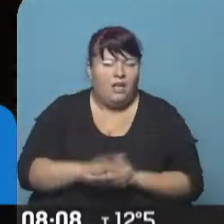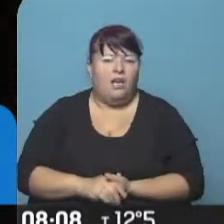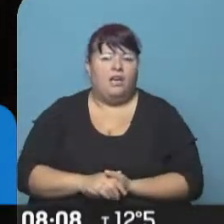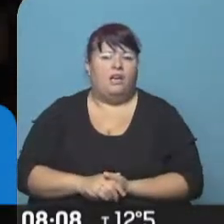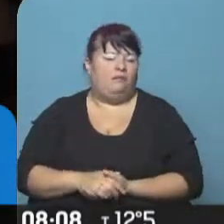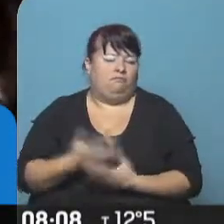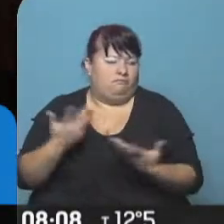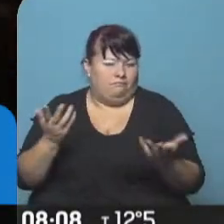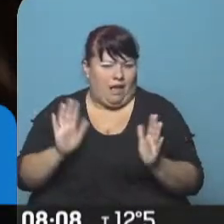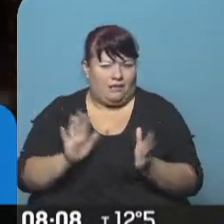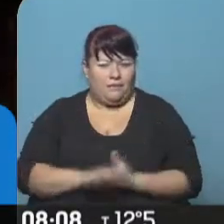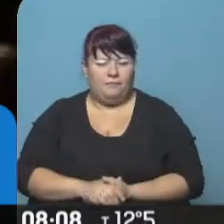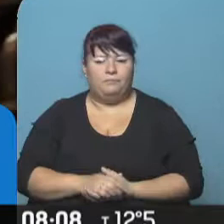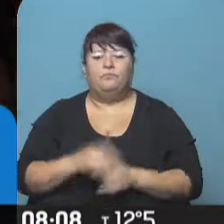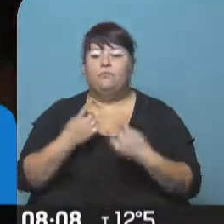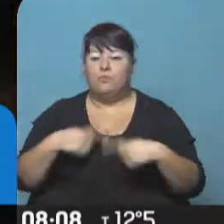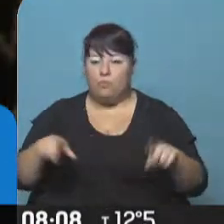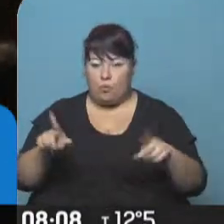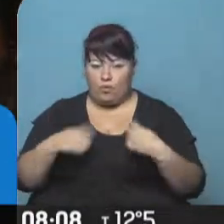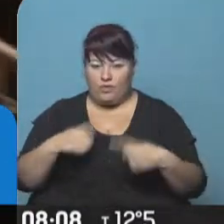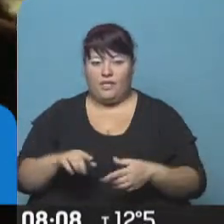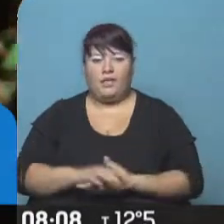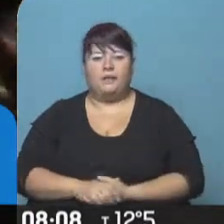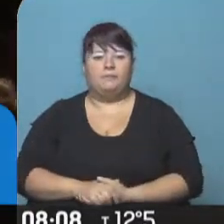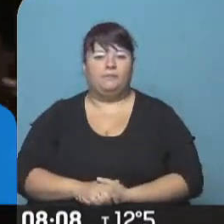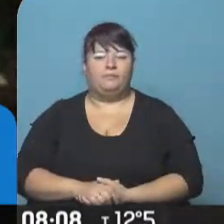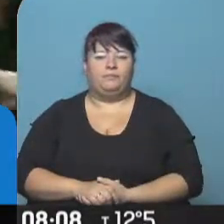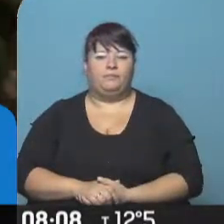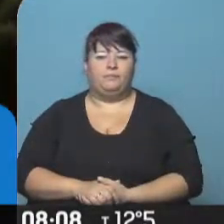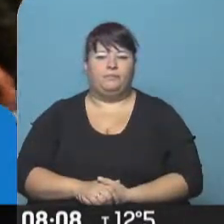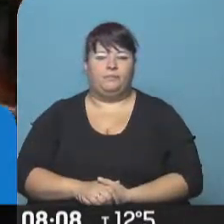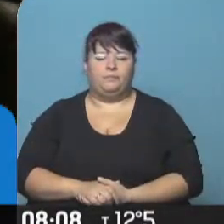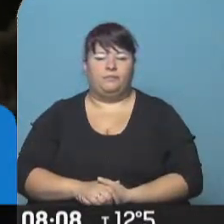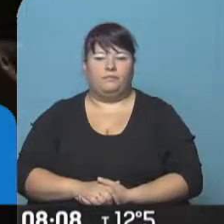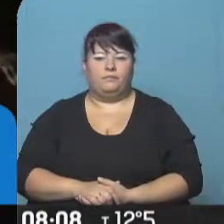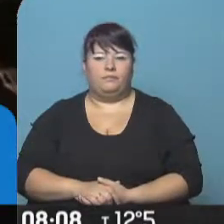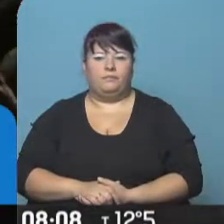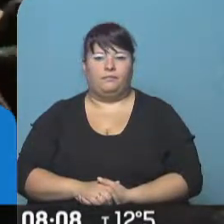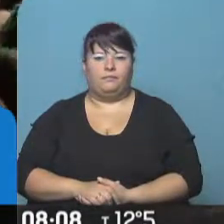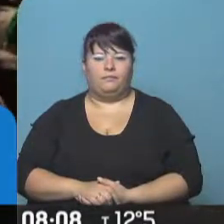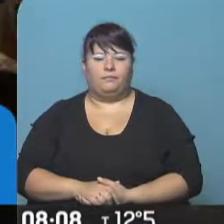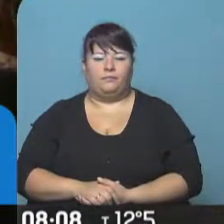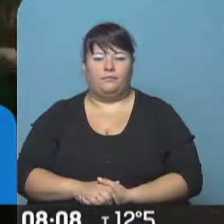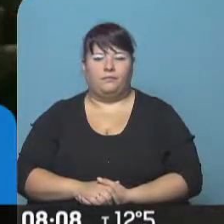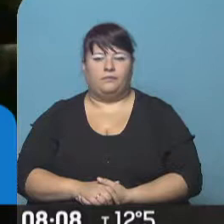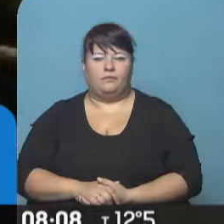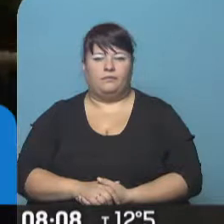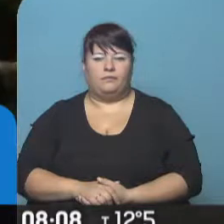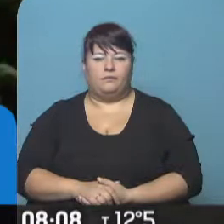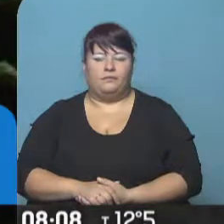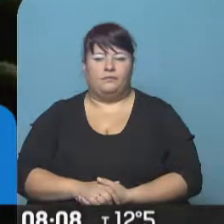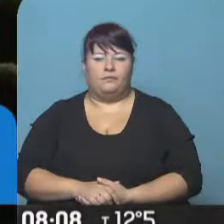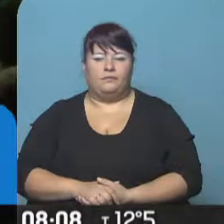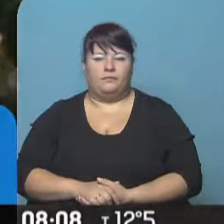un rock and roll. ¿Sí? Al vecino el mondonguito, qué rico está, con las papas bien